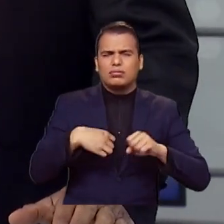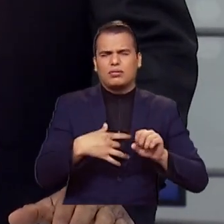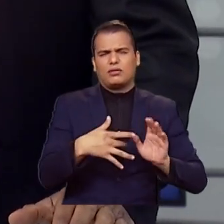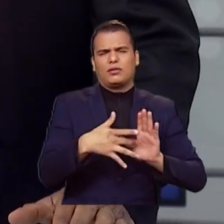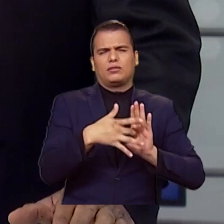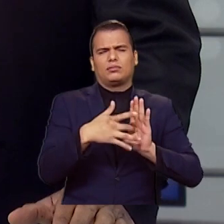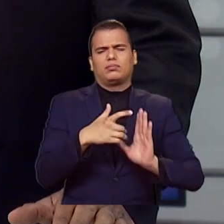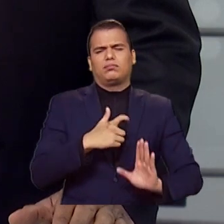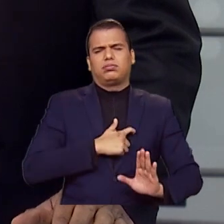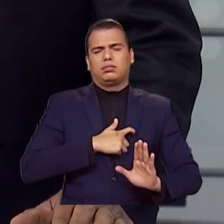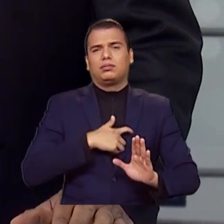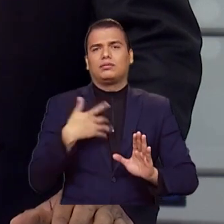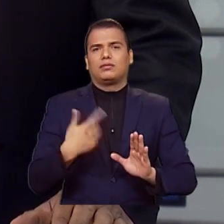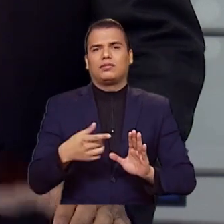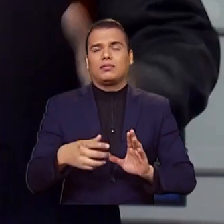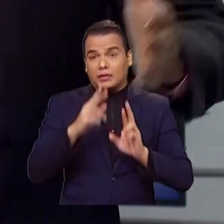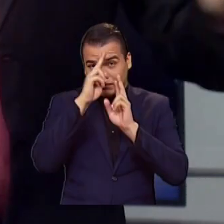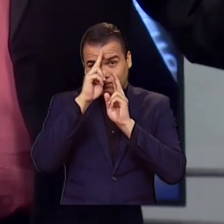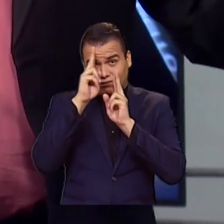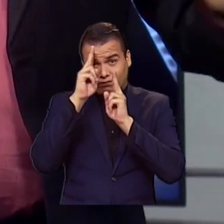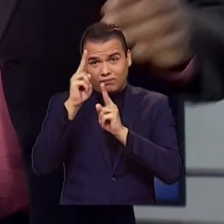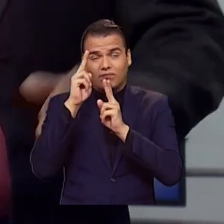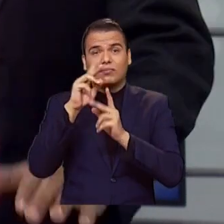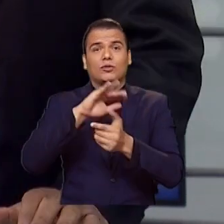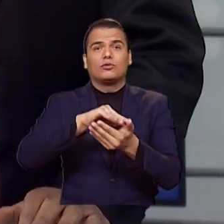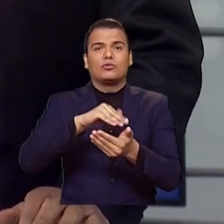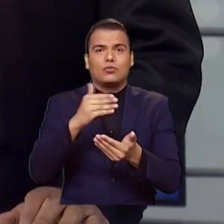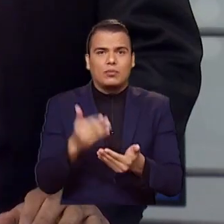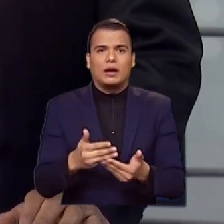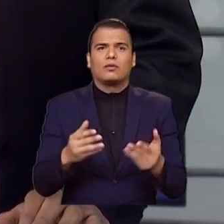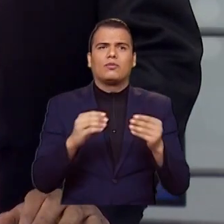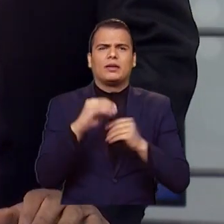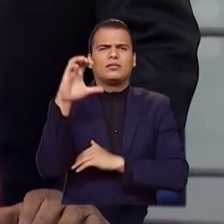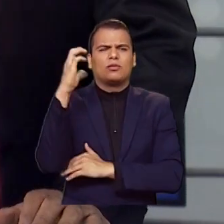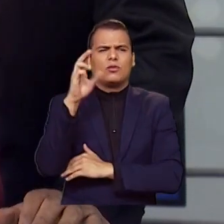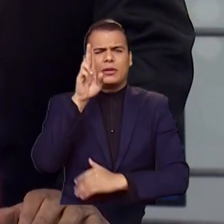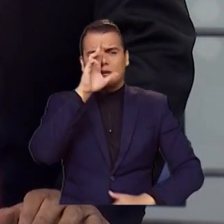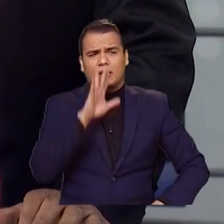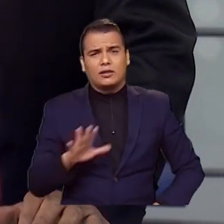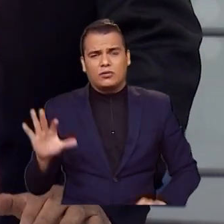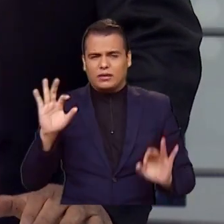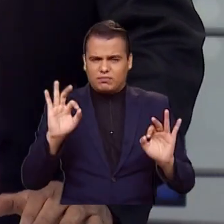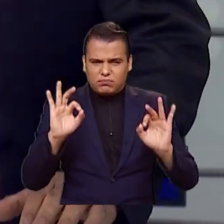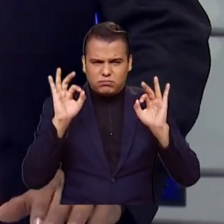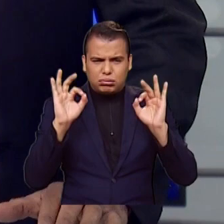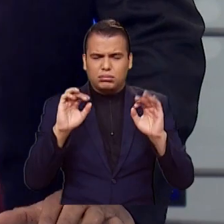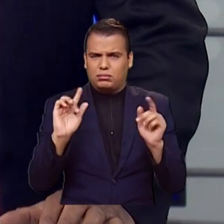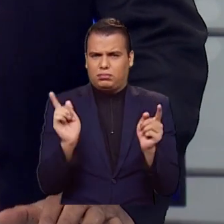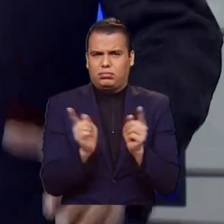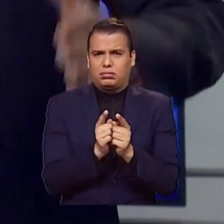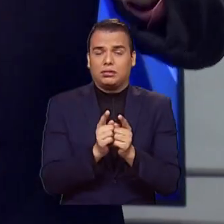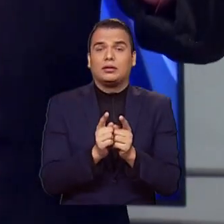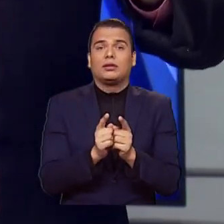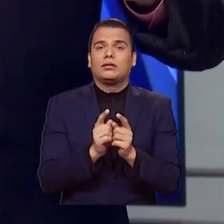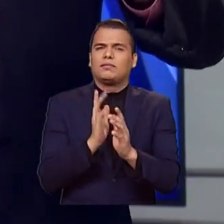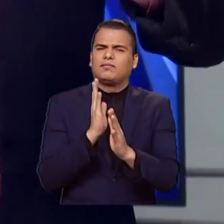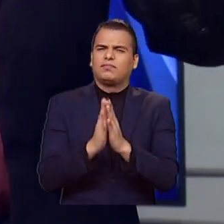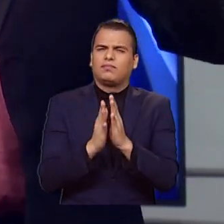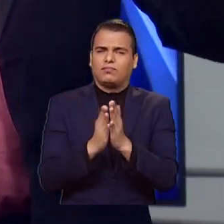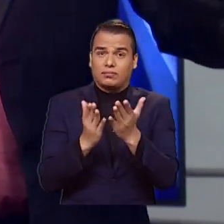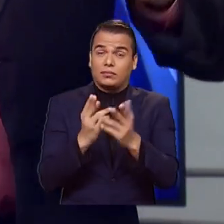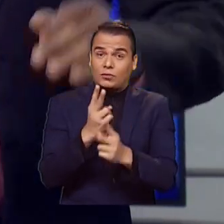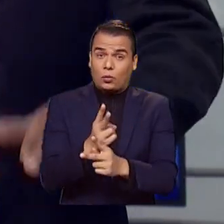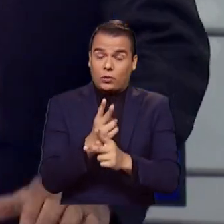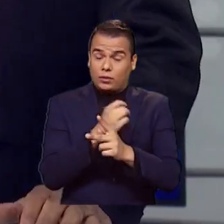y a Colombia en atletismo, en el deporte nacional. Sos un embajador, así que por favor, cuídate y déjanos un mensaje